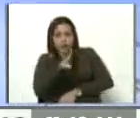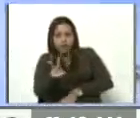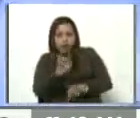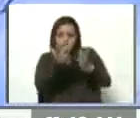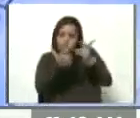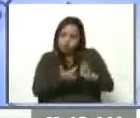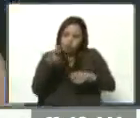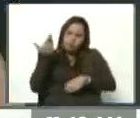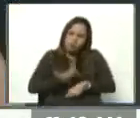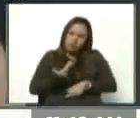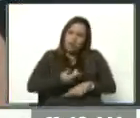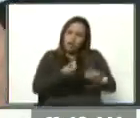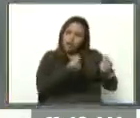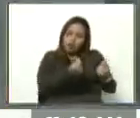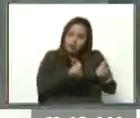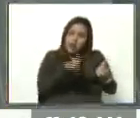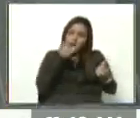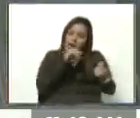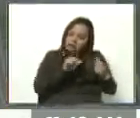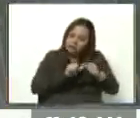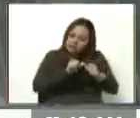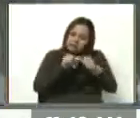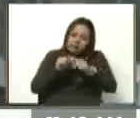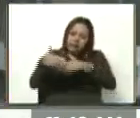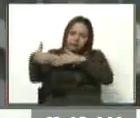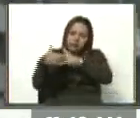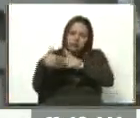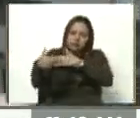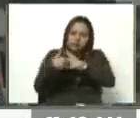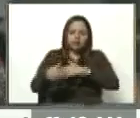alentadoras para una economía que continúa siendo atacada.